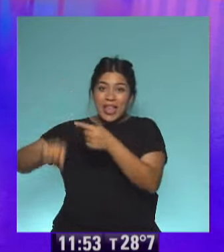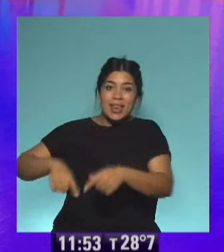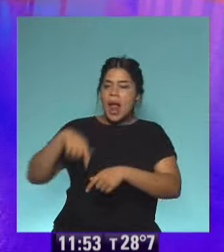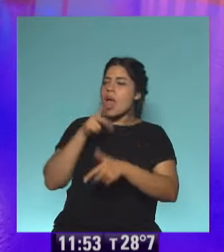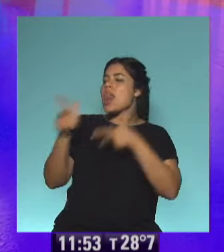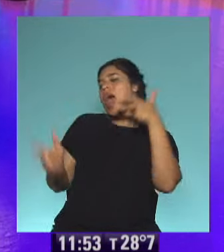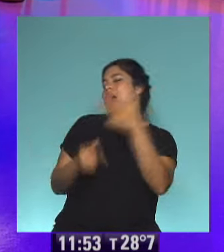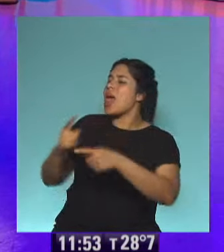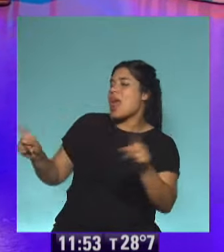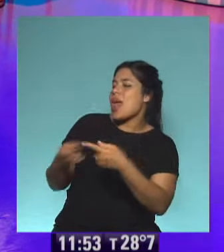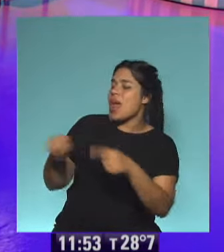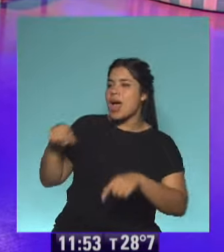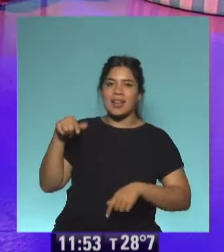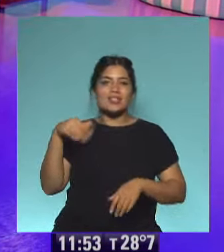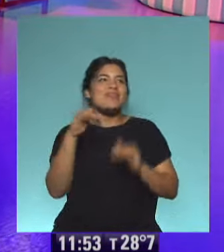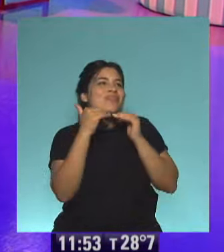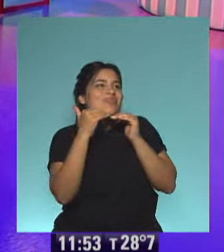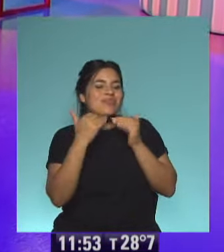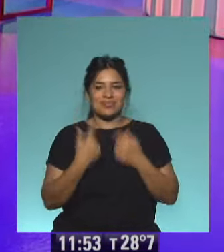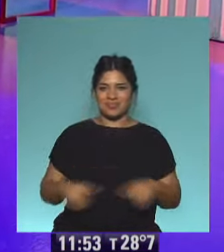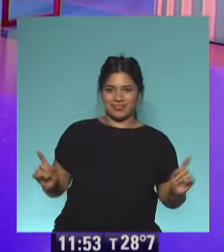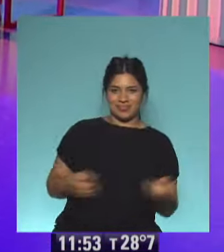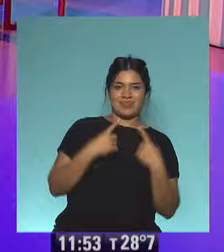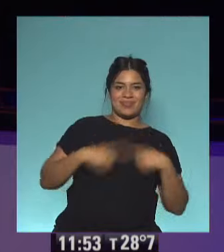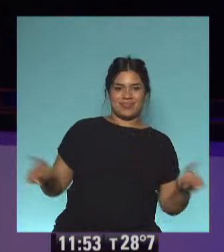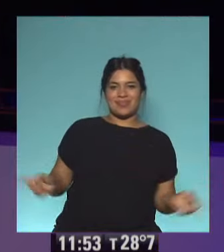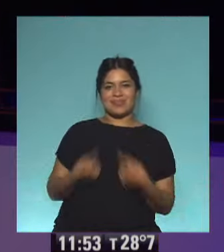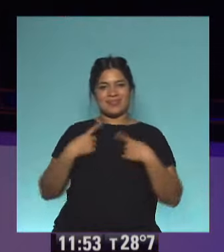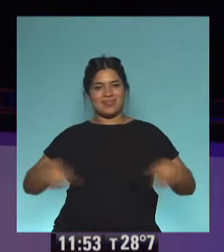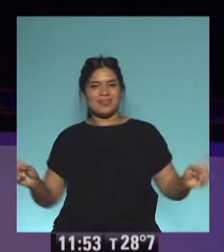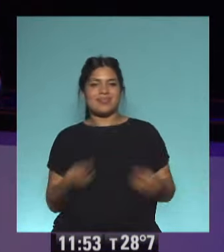mi cholita. ¡Esta!